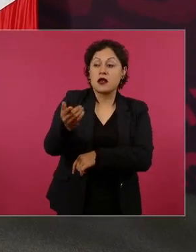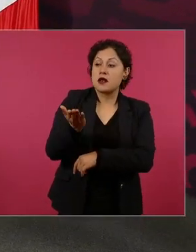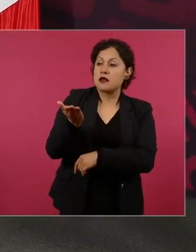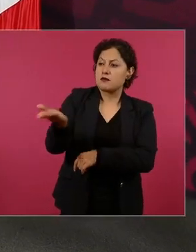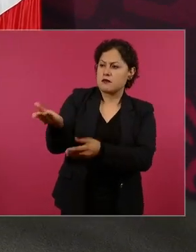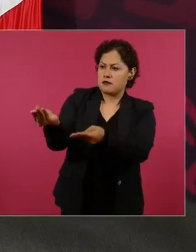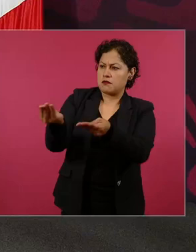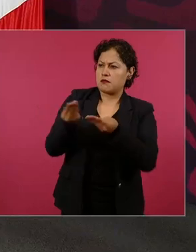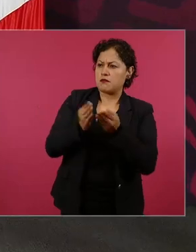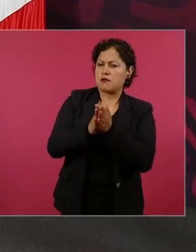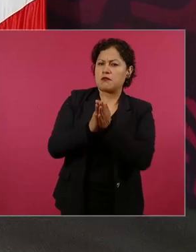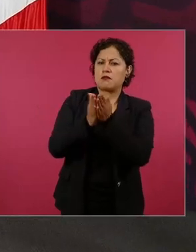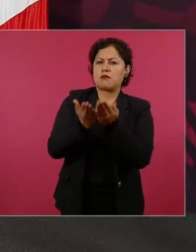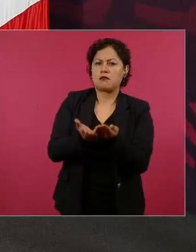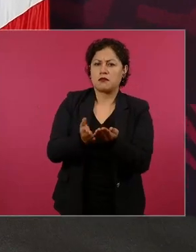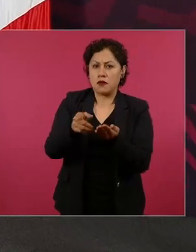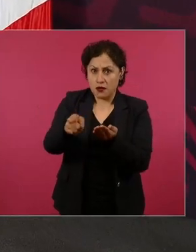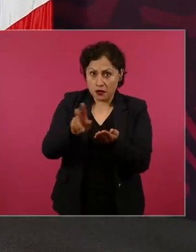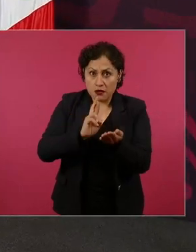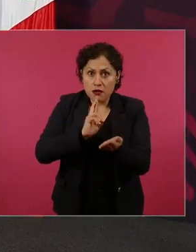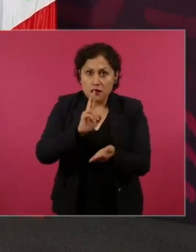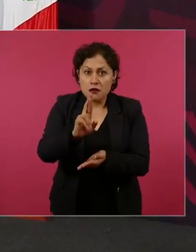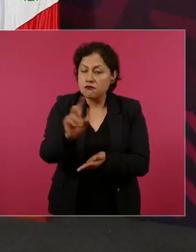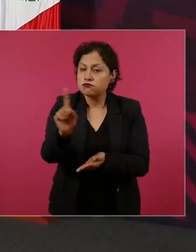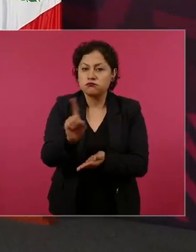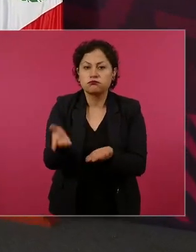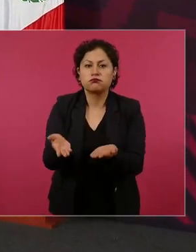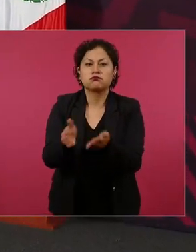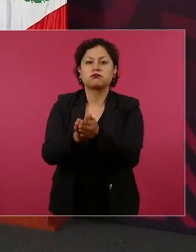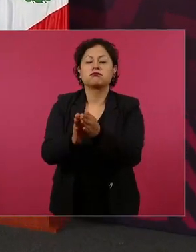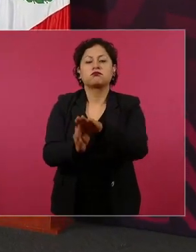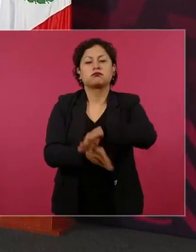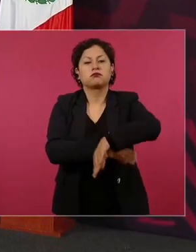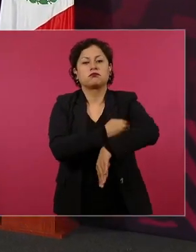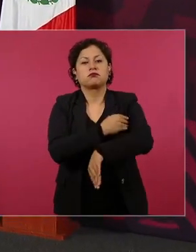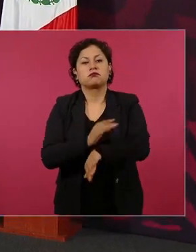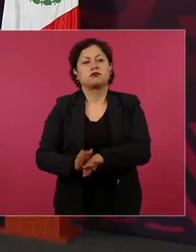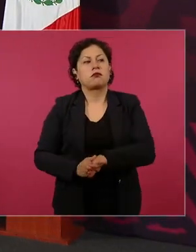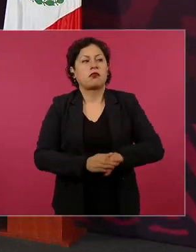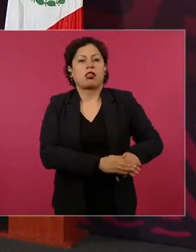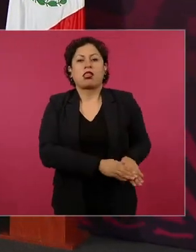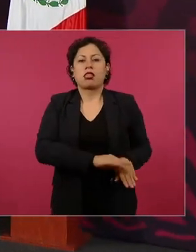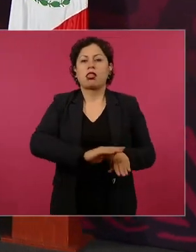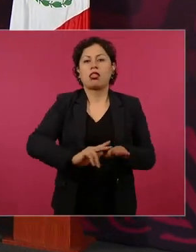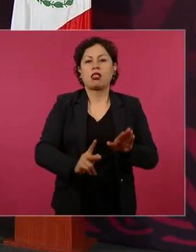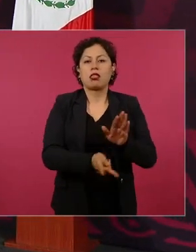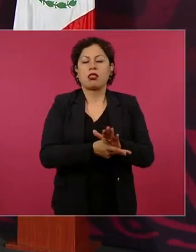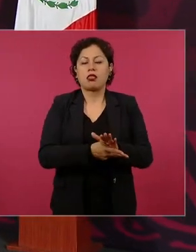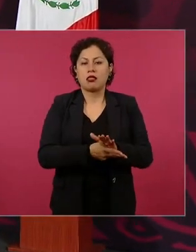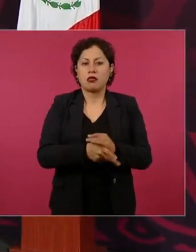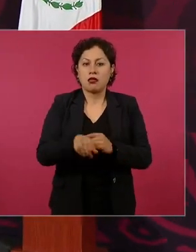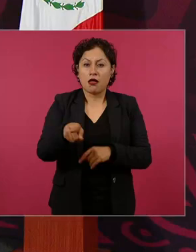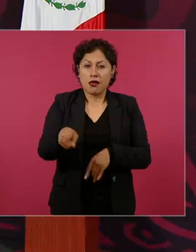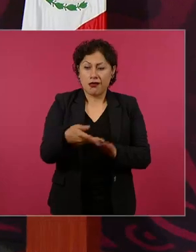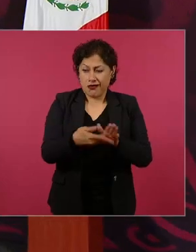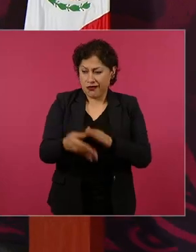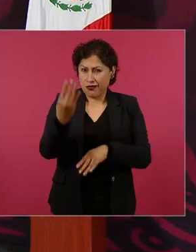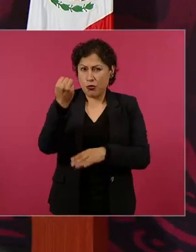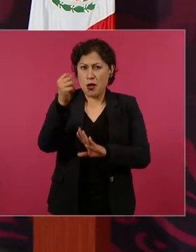guardarlo, y lo tiene 9 meses guardado, y quién sabe cuánto tiempo